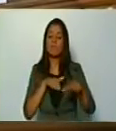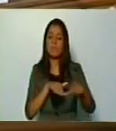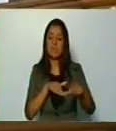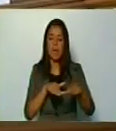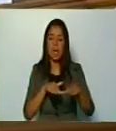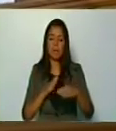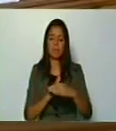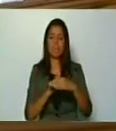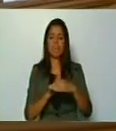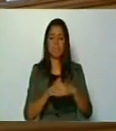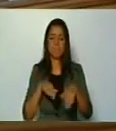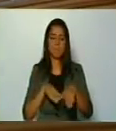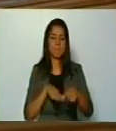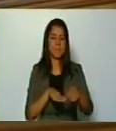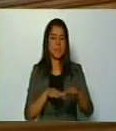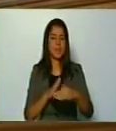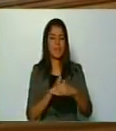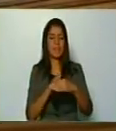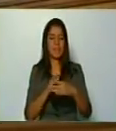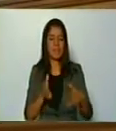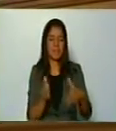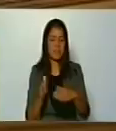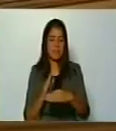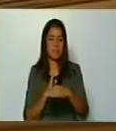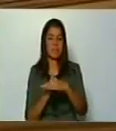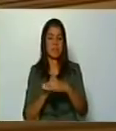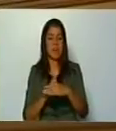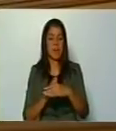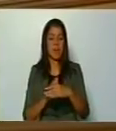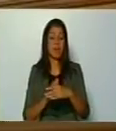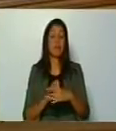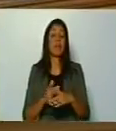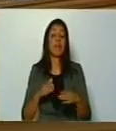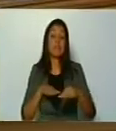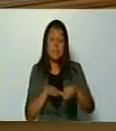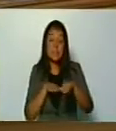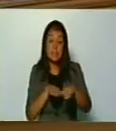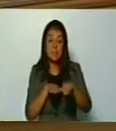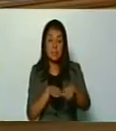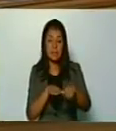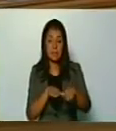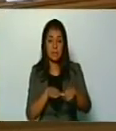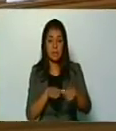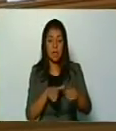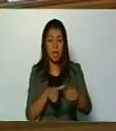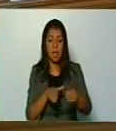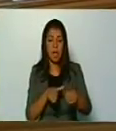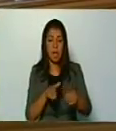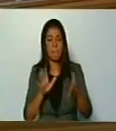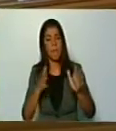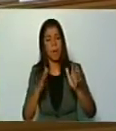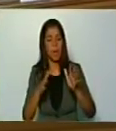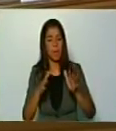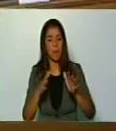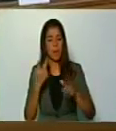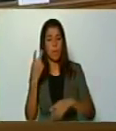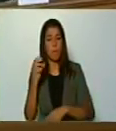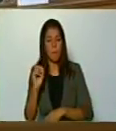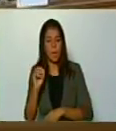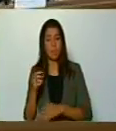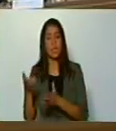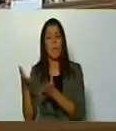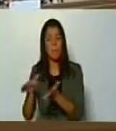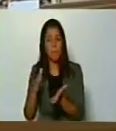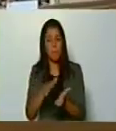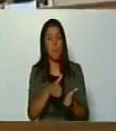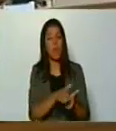trancas ocurrieron, según recuerdo el informe de la Defensoría del Pueblo, al menos 20 muertos.